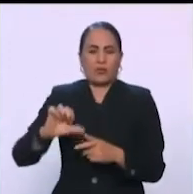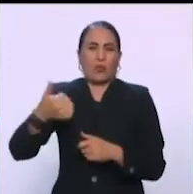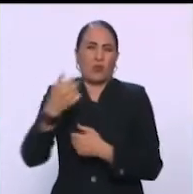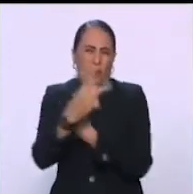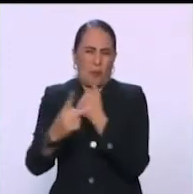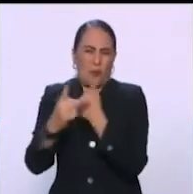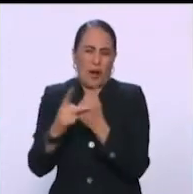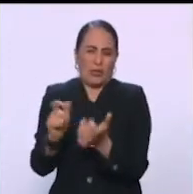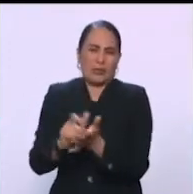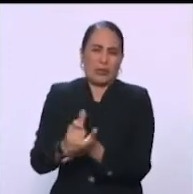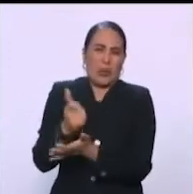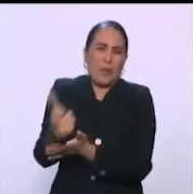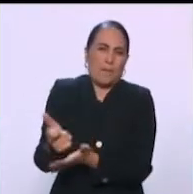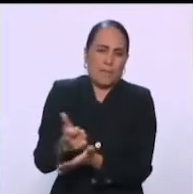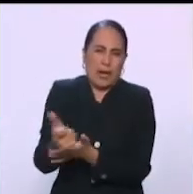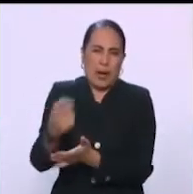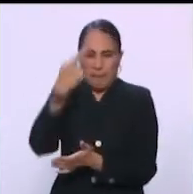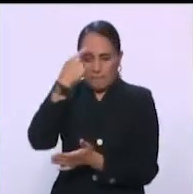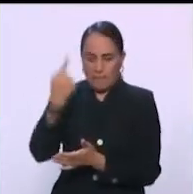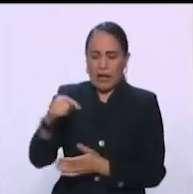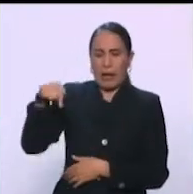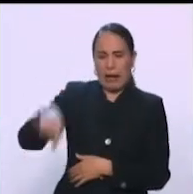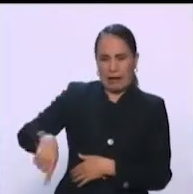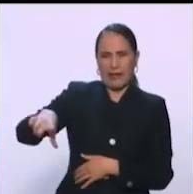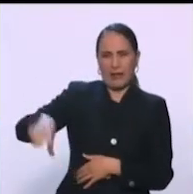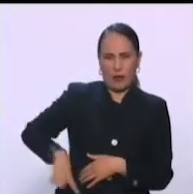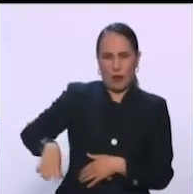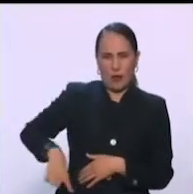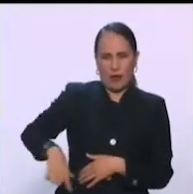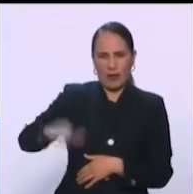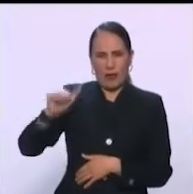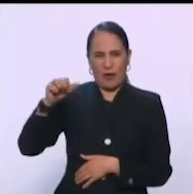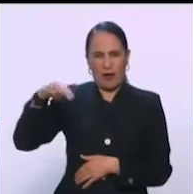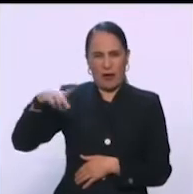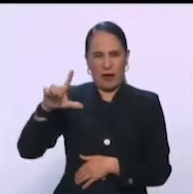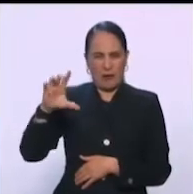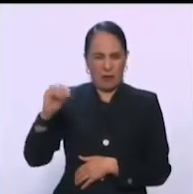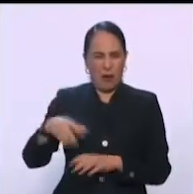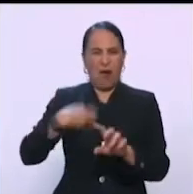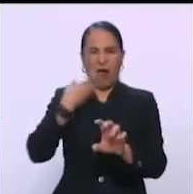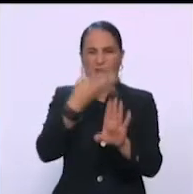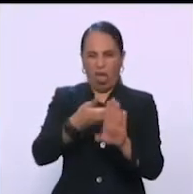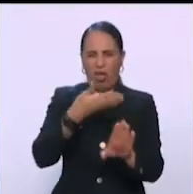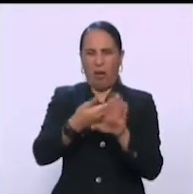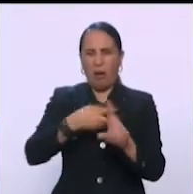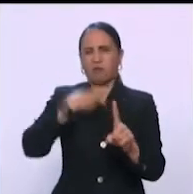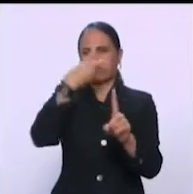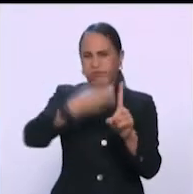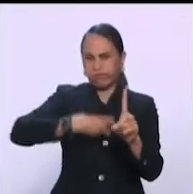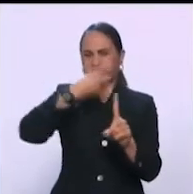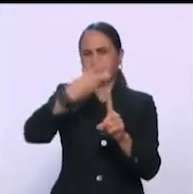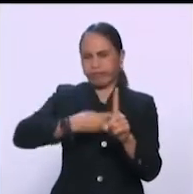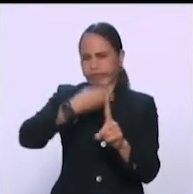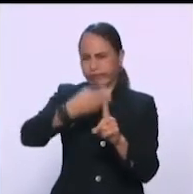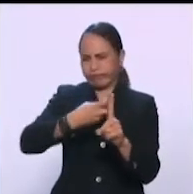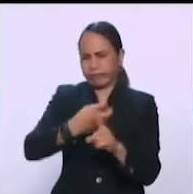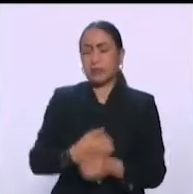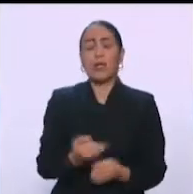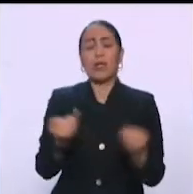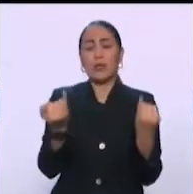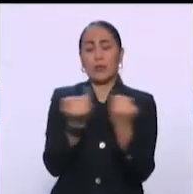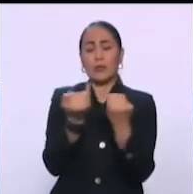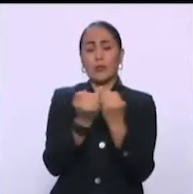para una campaña de linchamiento al presidente López Obrador y a la manera en la que se ha